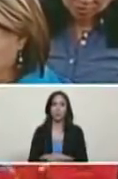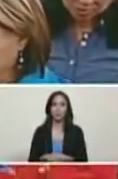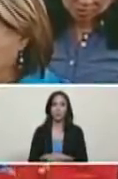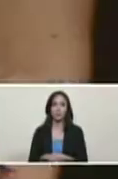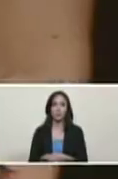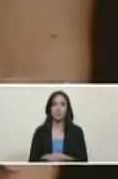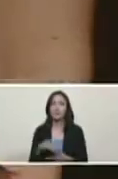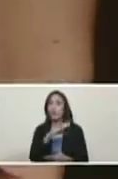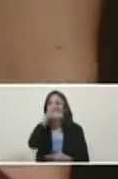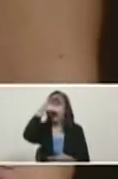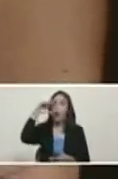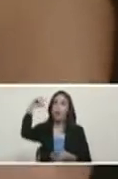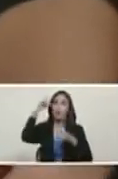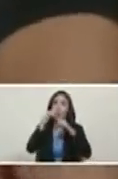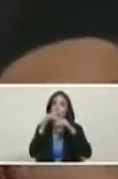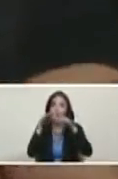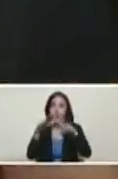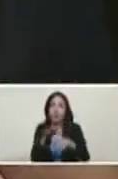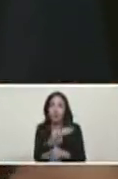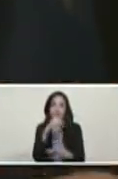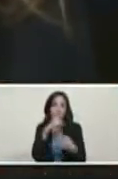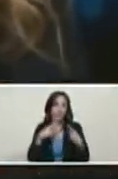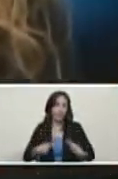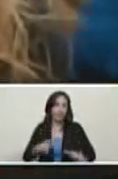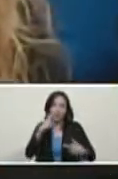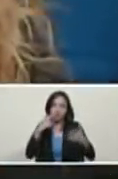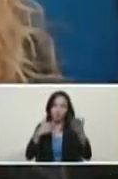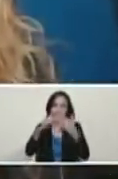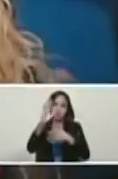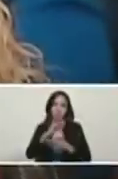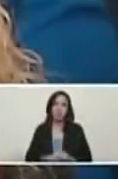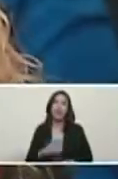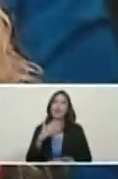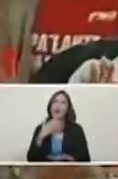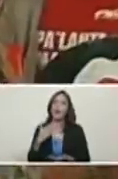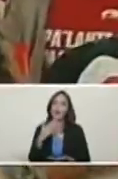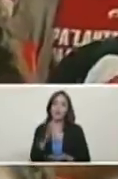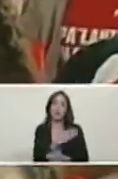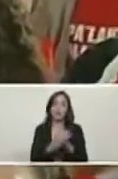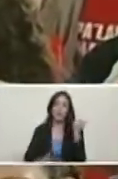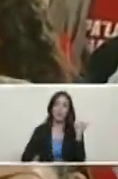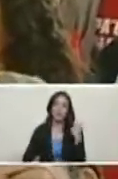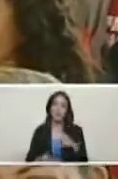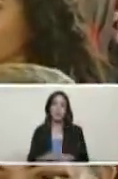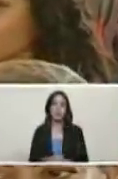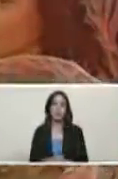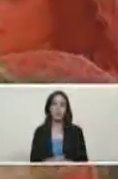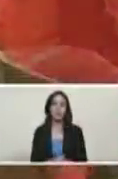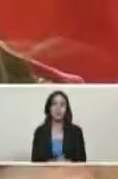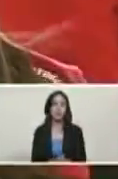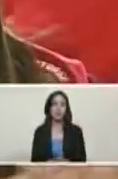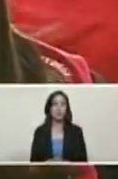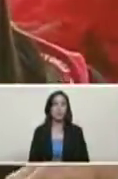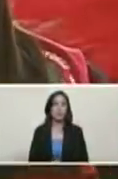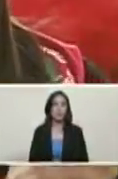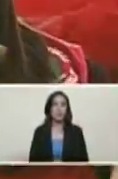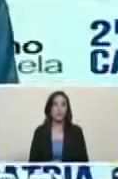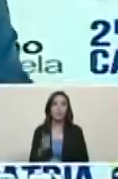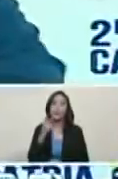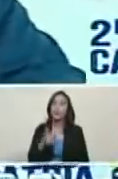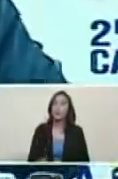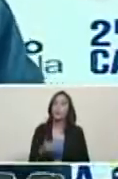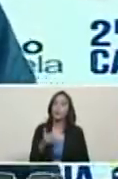Que Dios te bendiga, te dé larga vida. Muchas gracias, presidente. Entonces, es importante todo